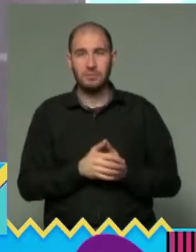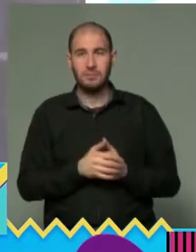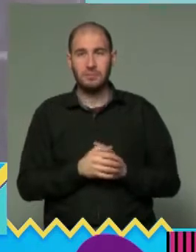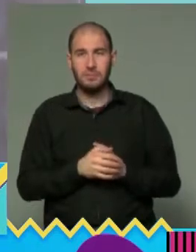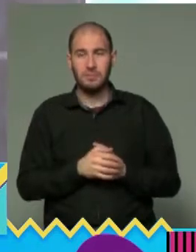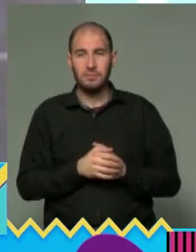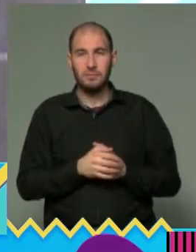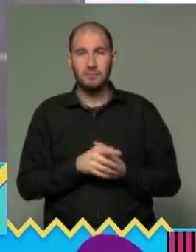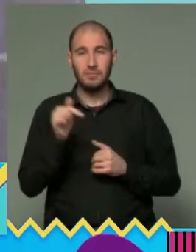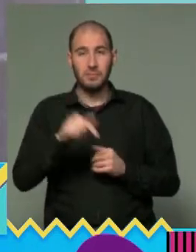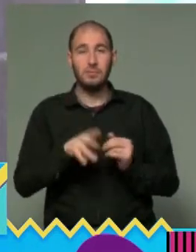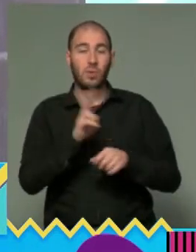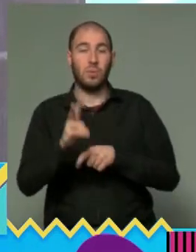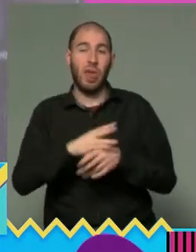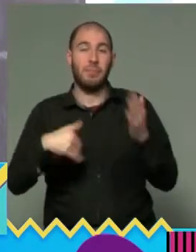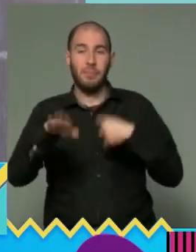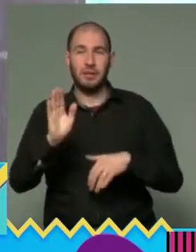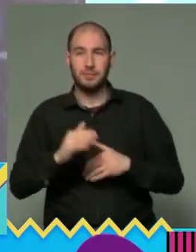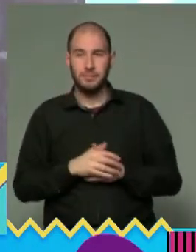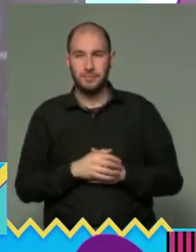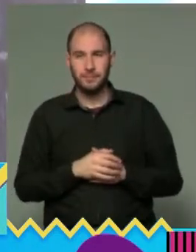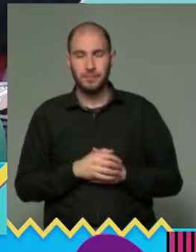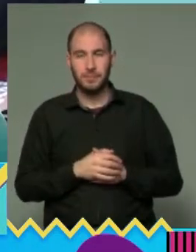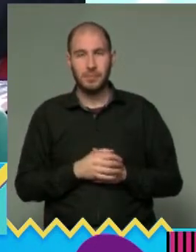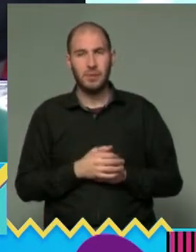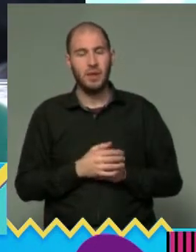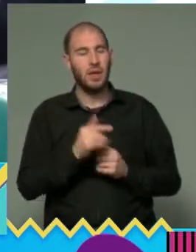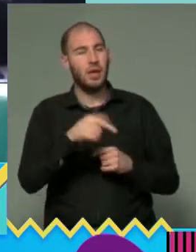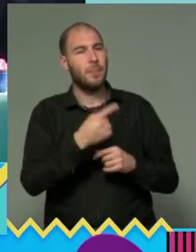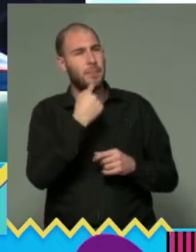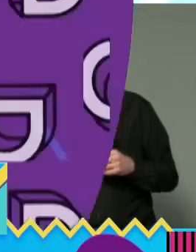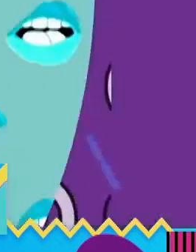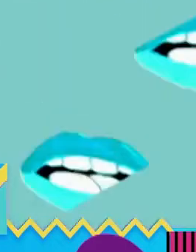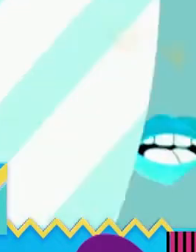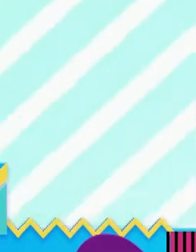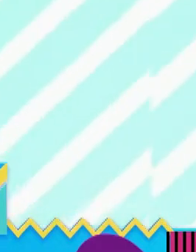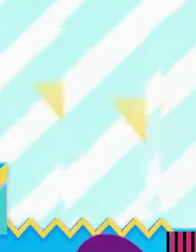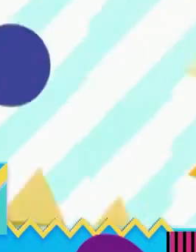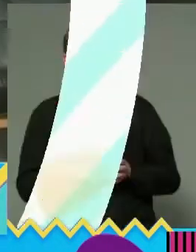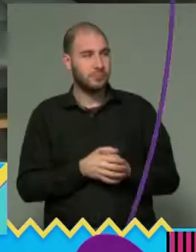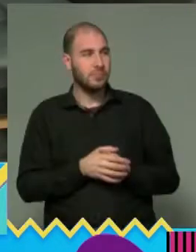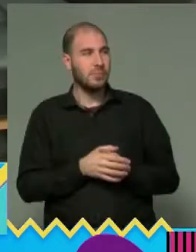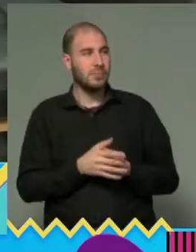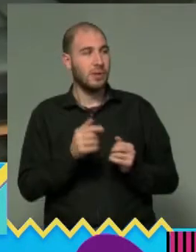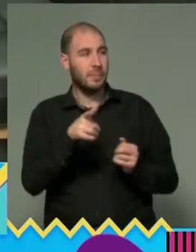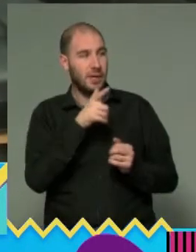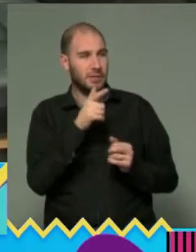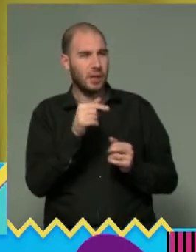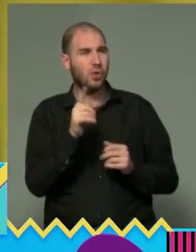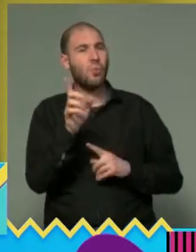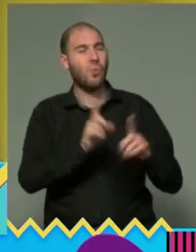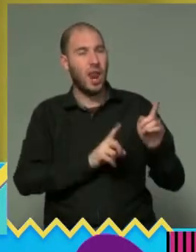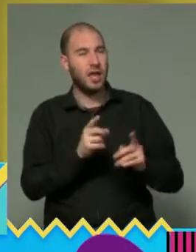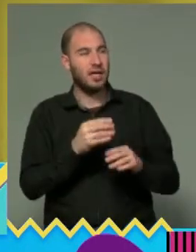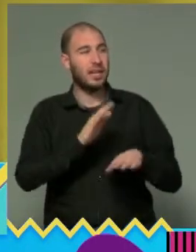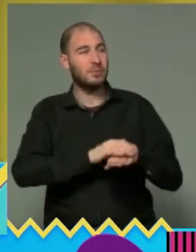el mejor protegido, digamos. Bien. Sí, una de las consultas que le hacías también a Jaime Correa es justamente cuál es